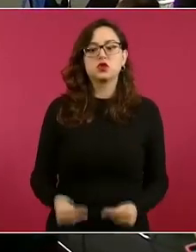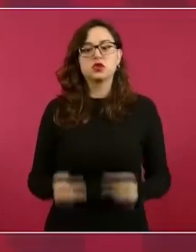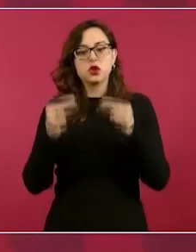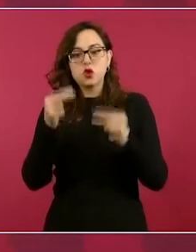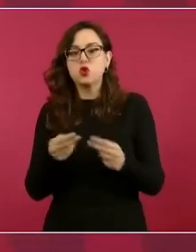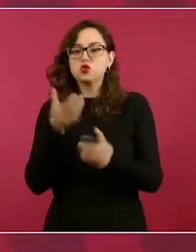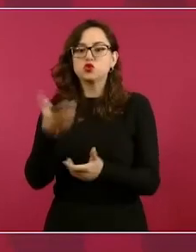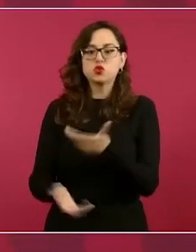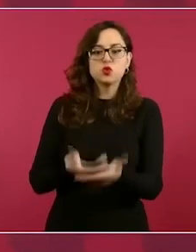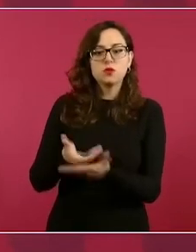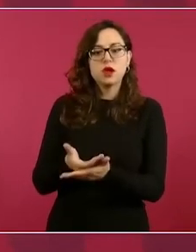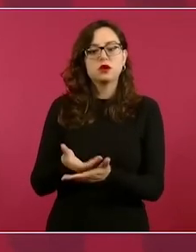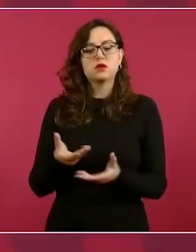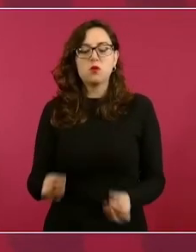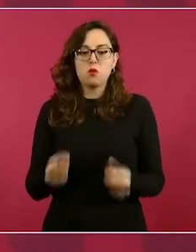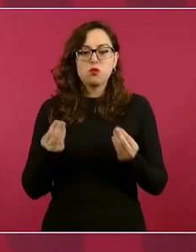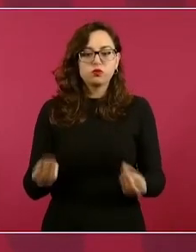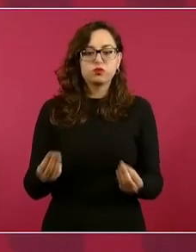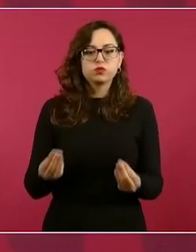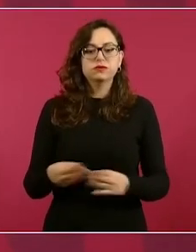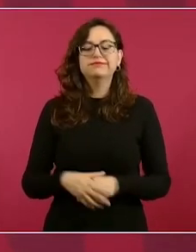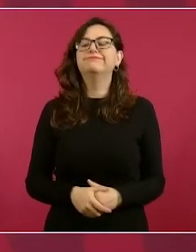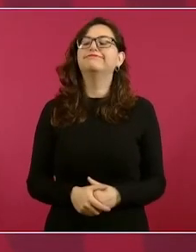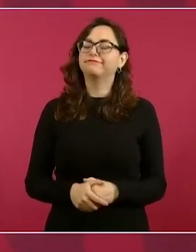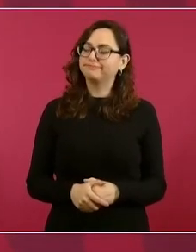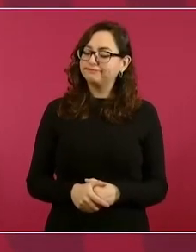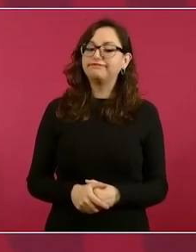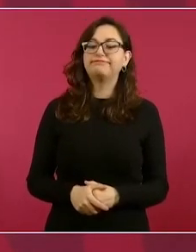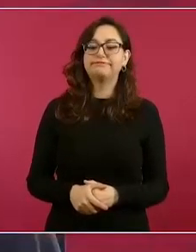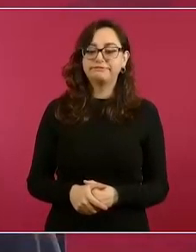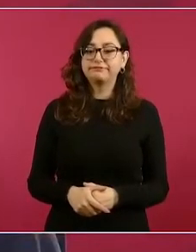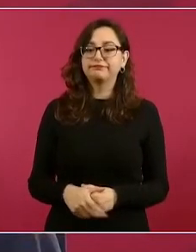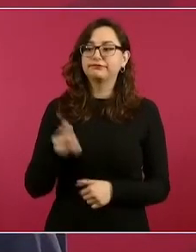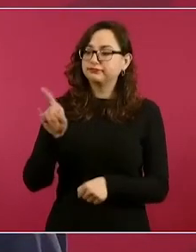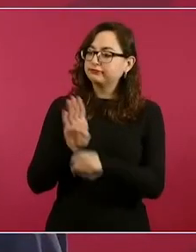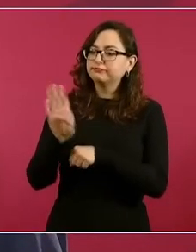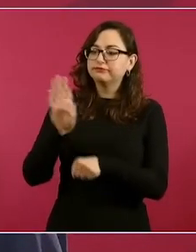Es un país extraordinario,